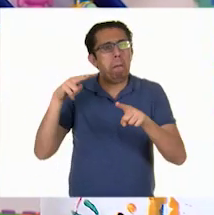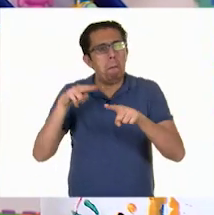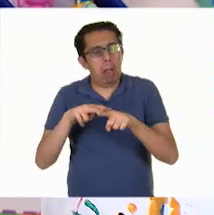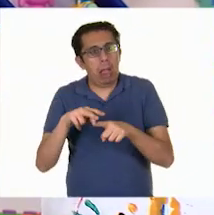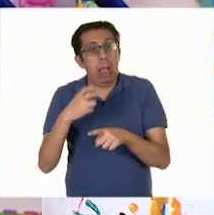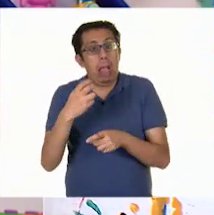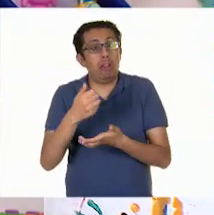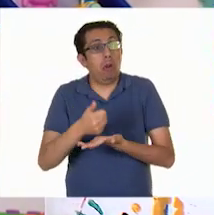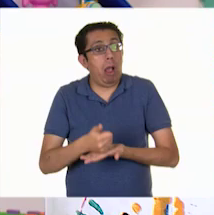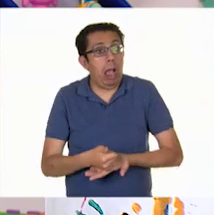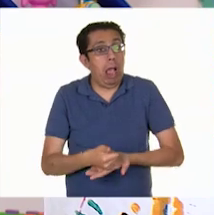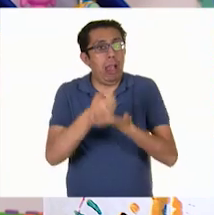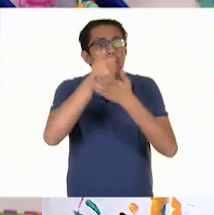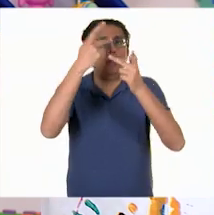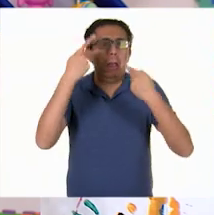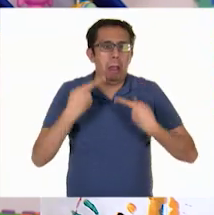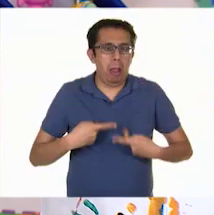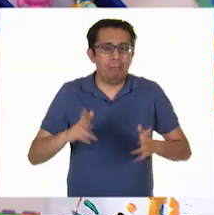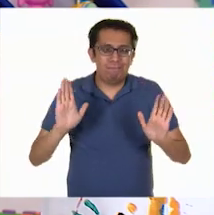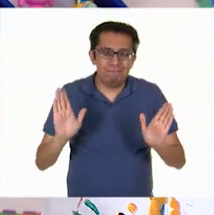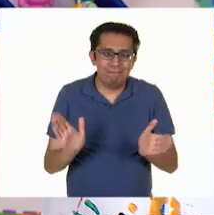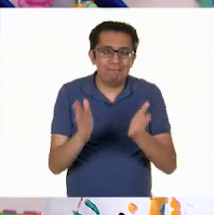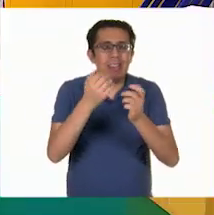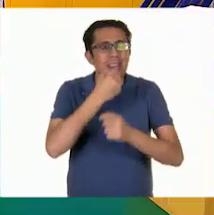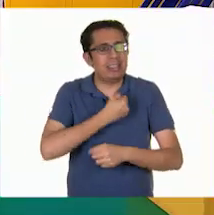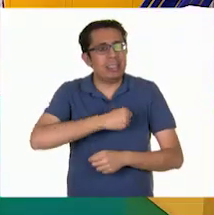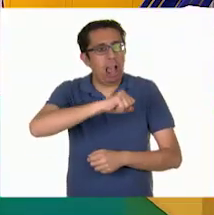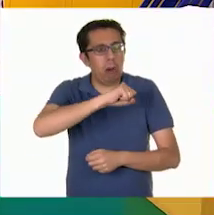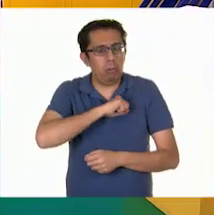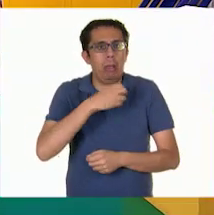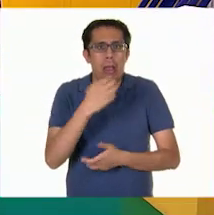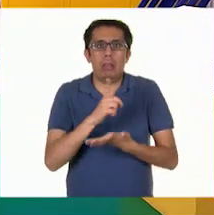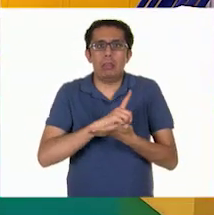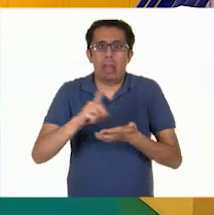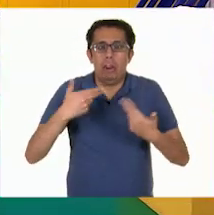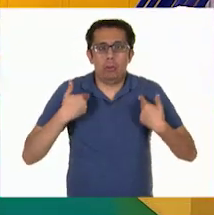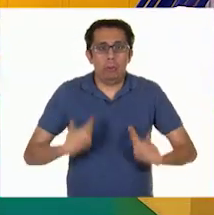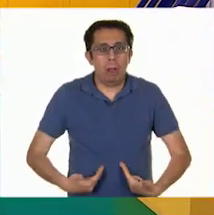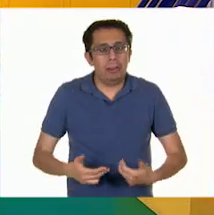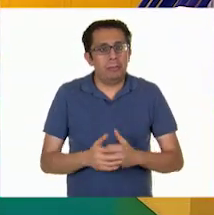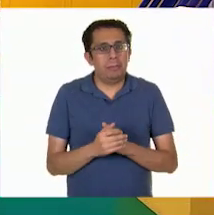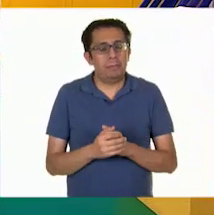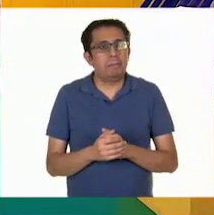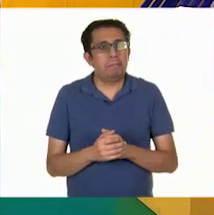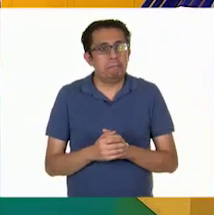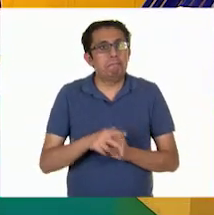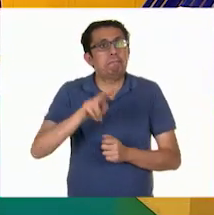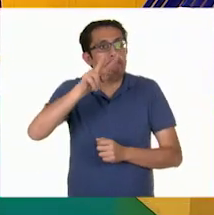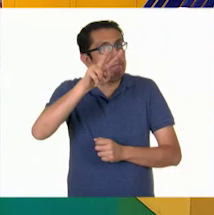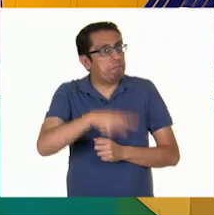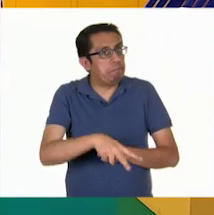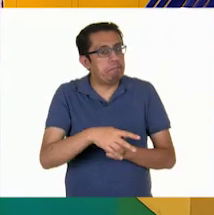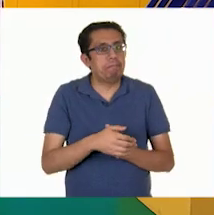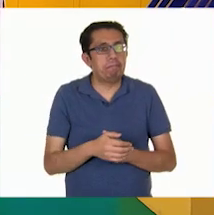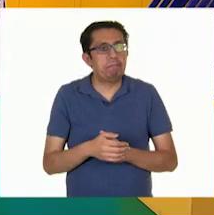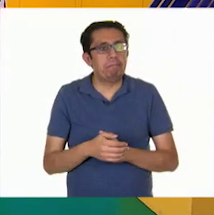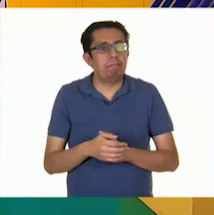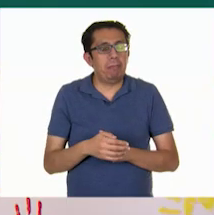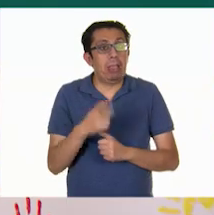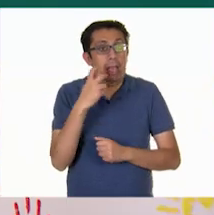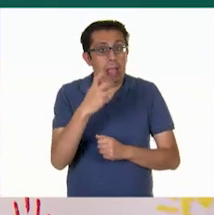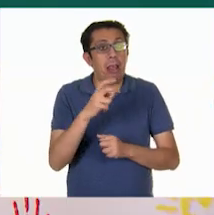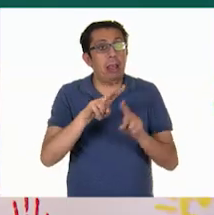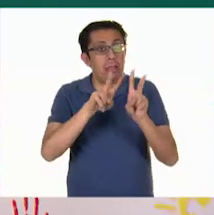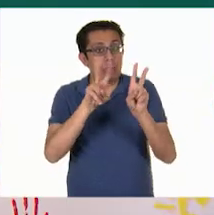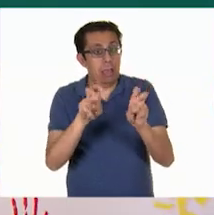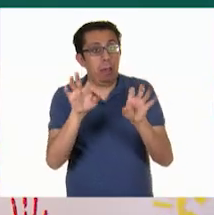ayuda mucho a la gente y promueve la salud, definitivamente es un derecho humano. Uh-huh. Así es, Eric. Y qué bueno que toques este